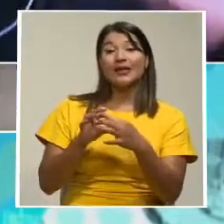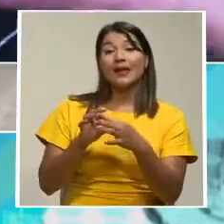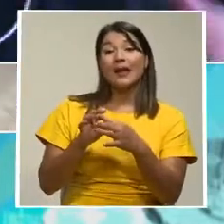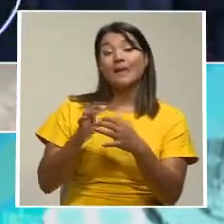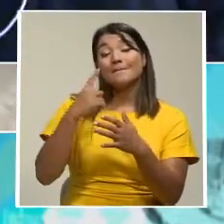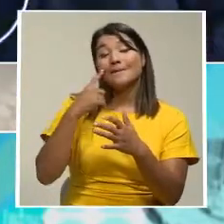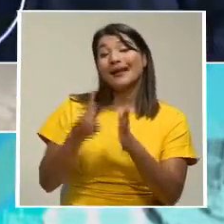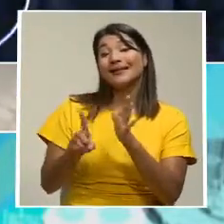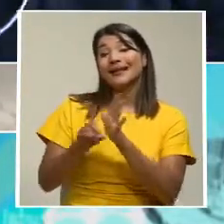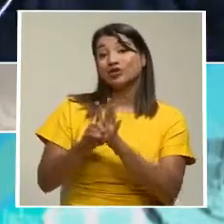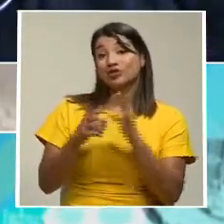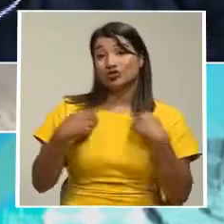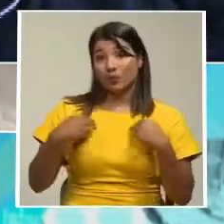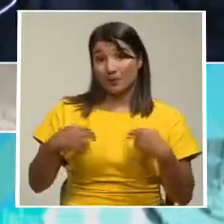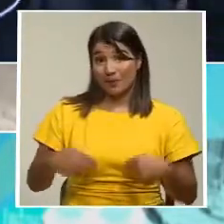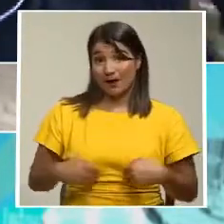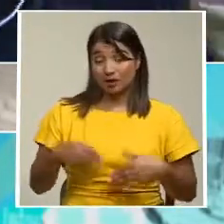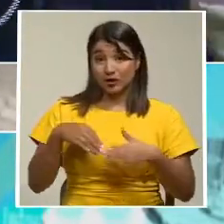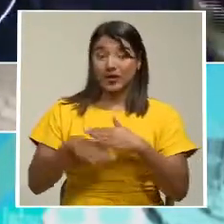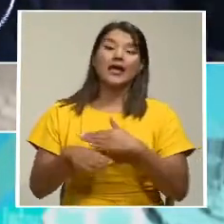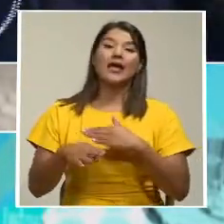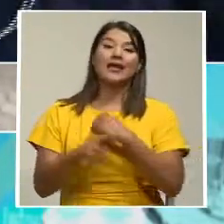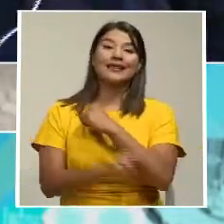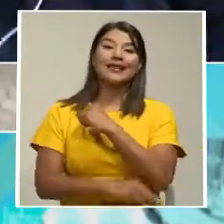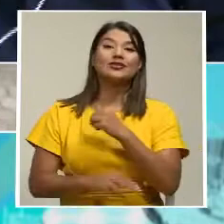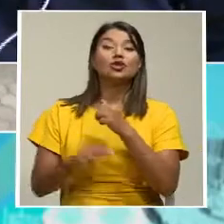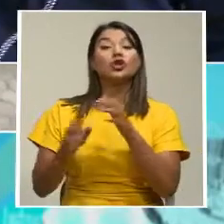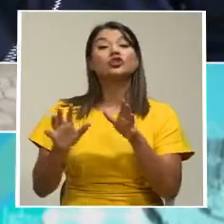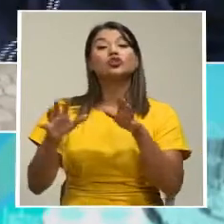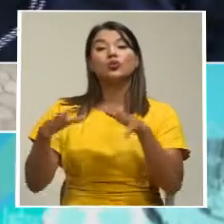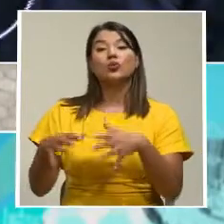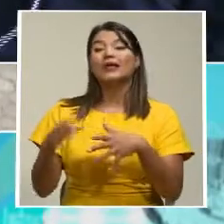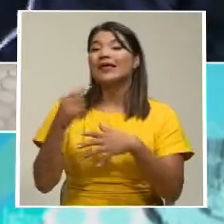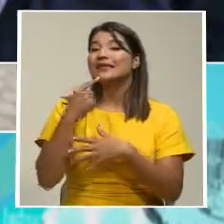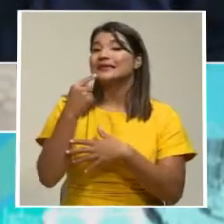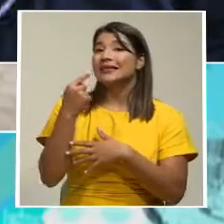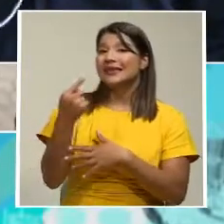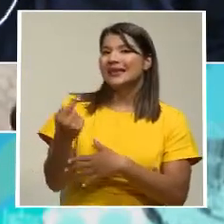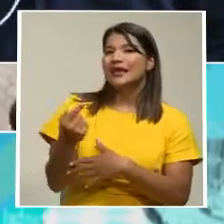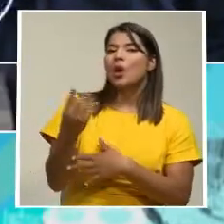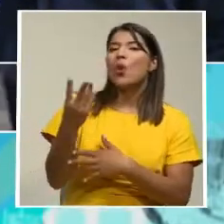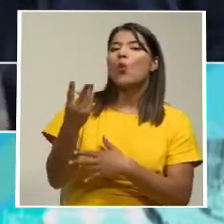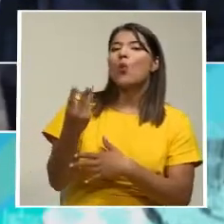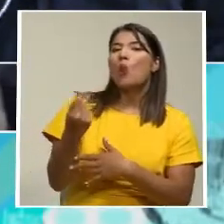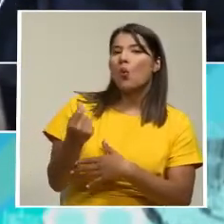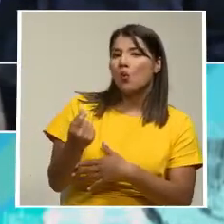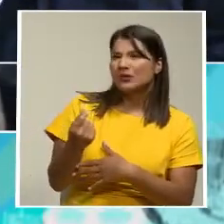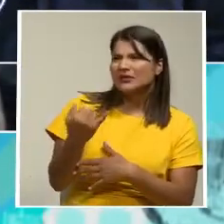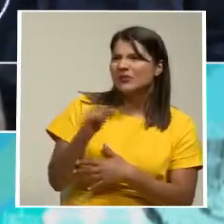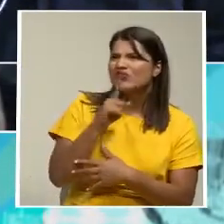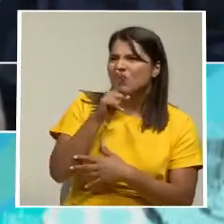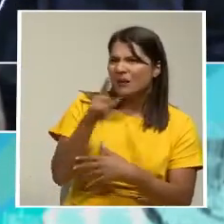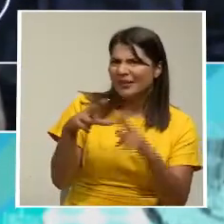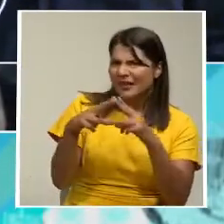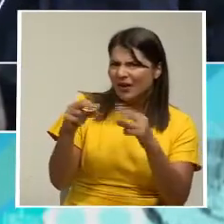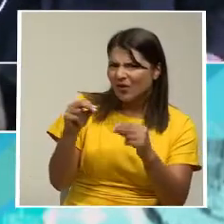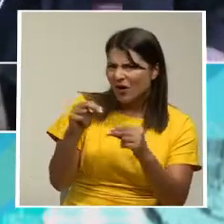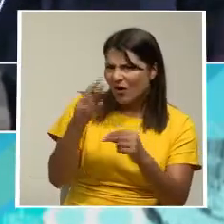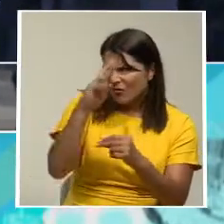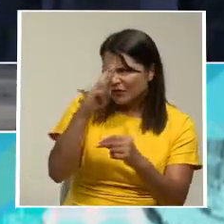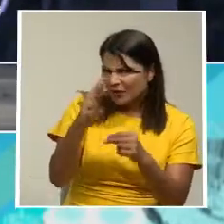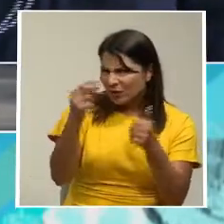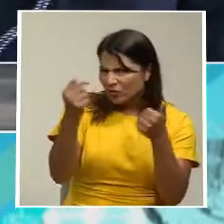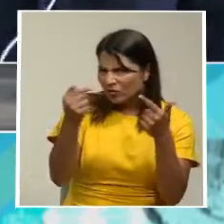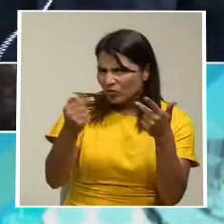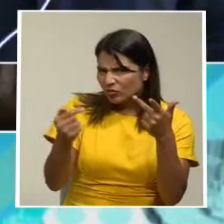Derechos Humanos de Naciones Unidas lanzó el informe de cuánto se había respetado de esto y en realidad Ortega no ha respetado ninguna